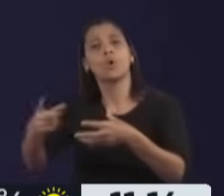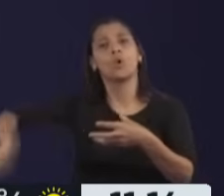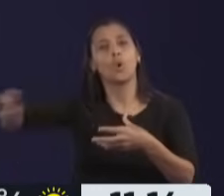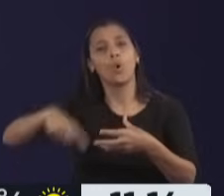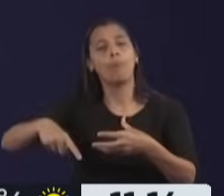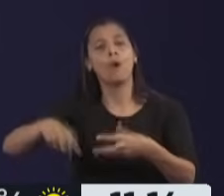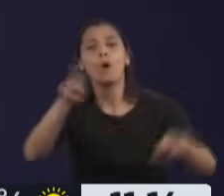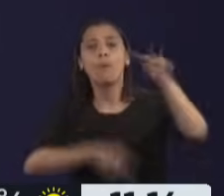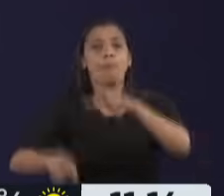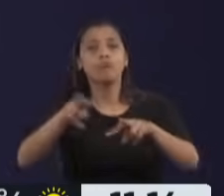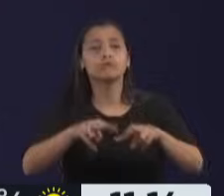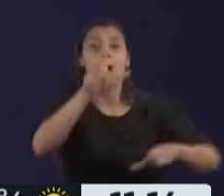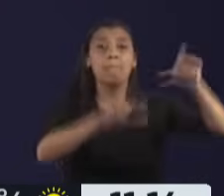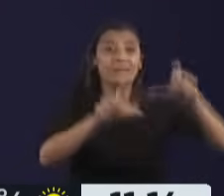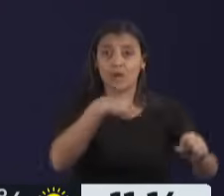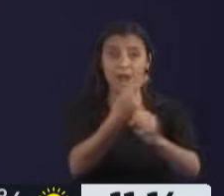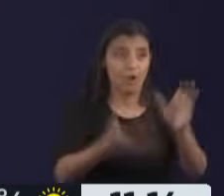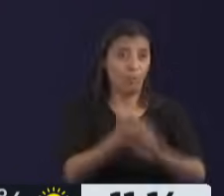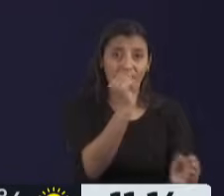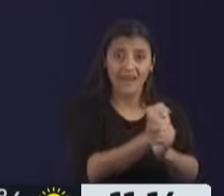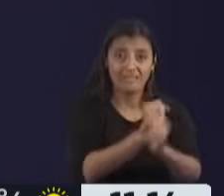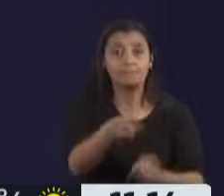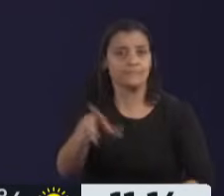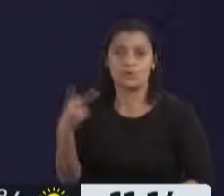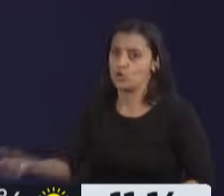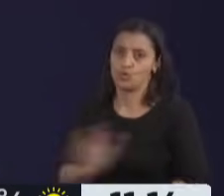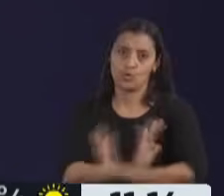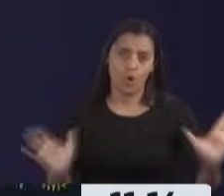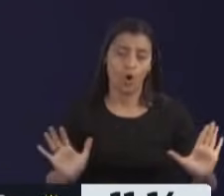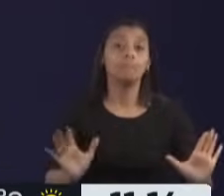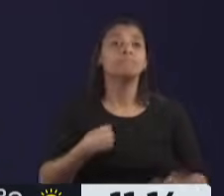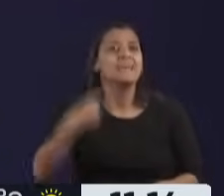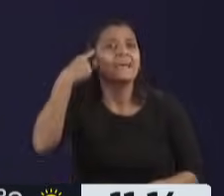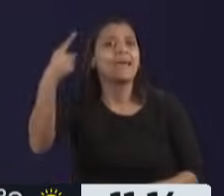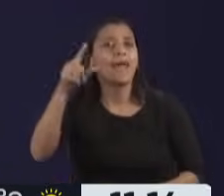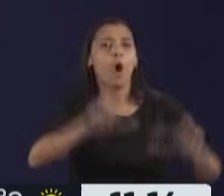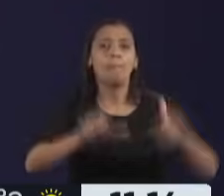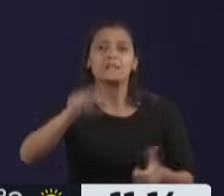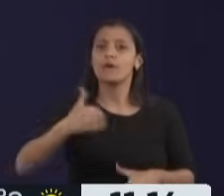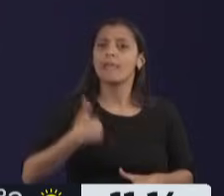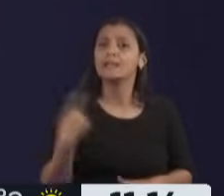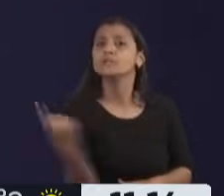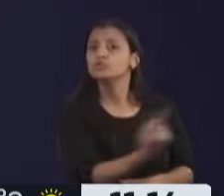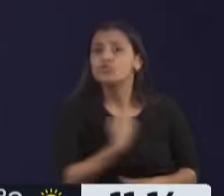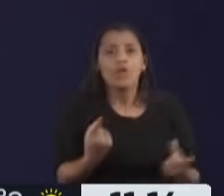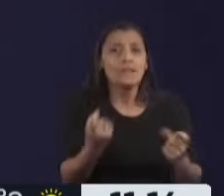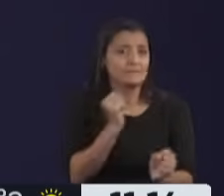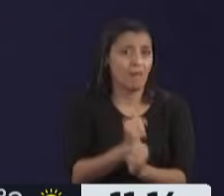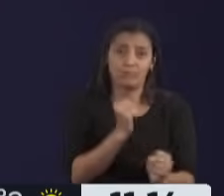de trabajo de una persona que ayer realmente necesitaba trabajar y creo que los argentinos necesitamos